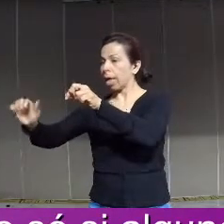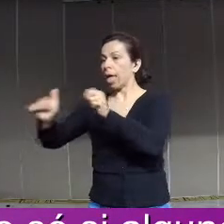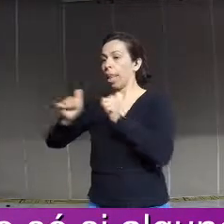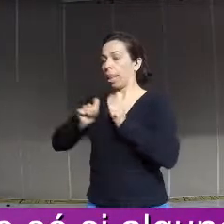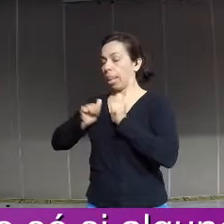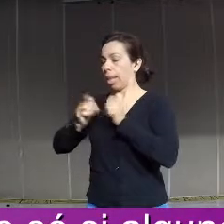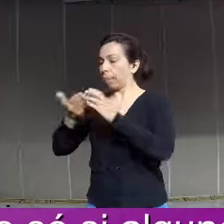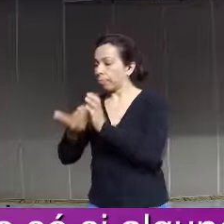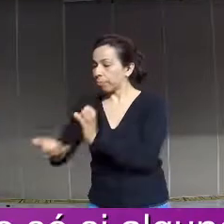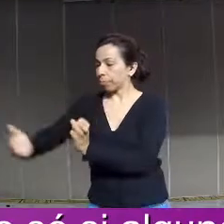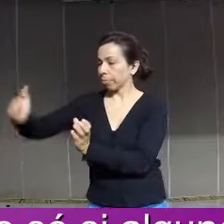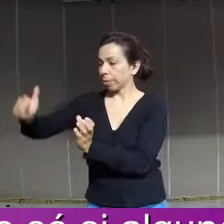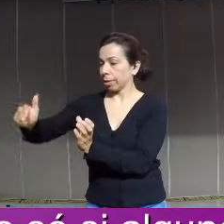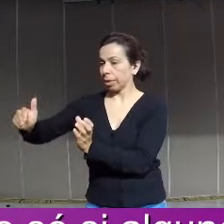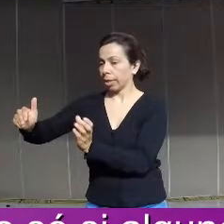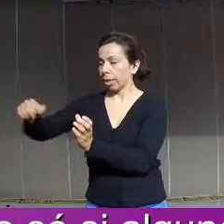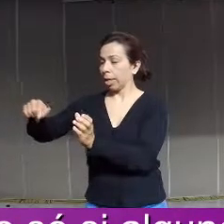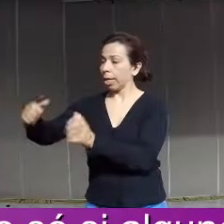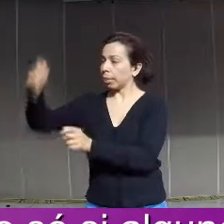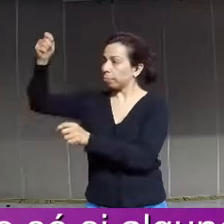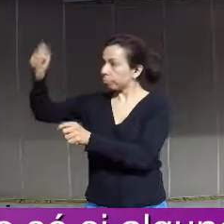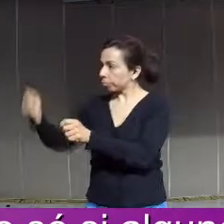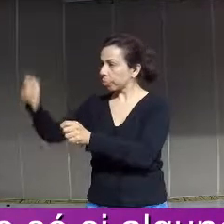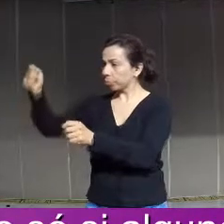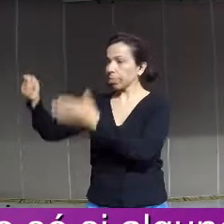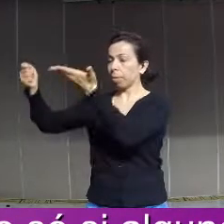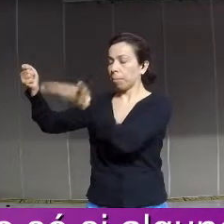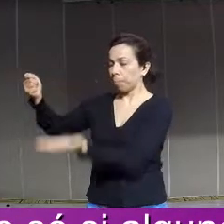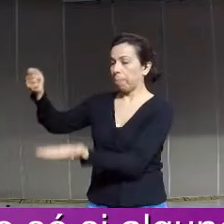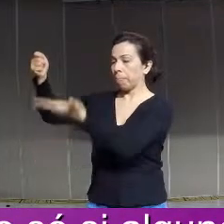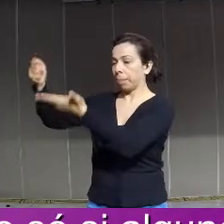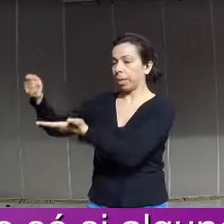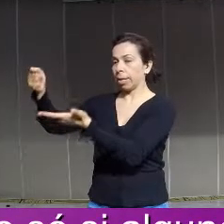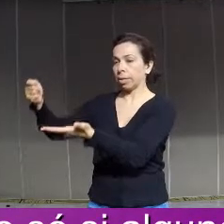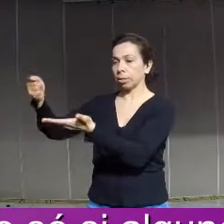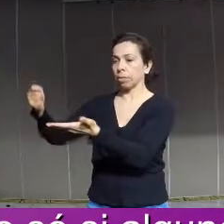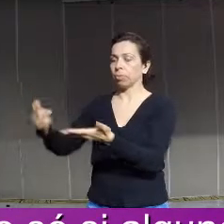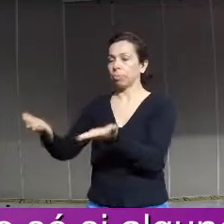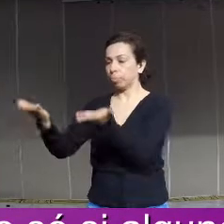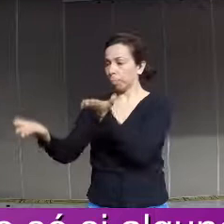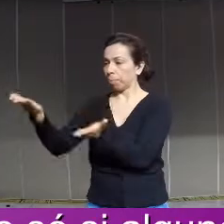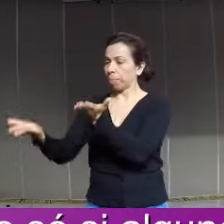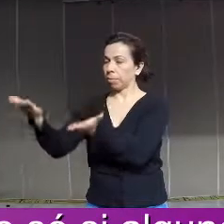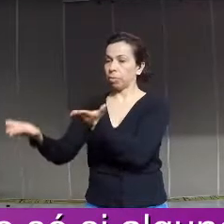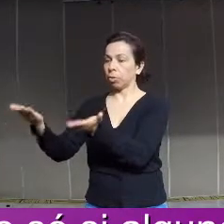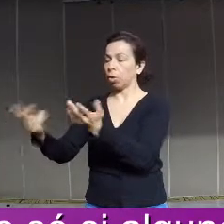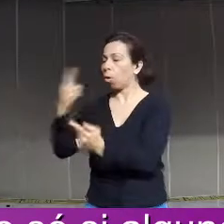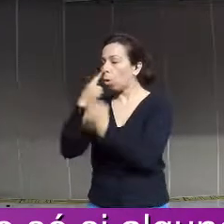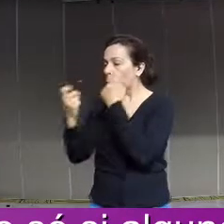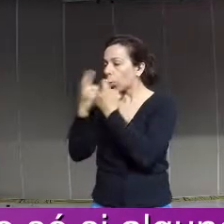pesar. Es fundamental el control nutricional en estos pacientes. Son pacientes que suelen tener una